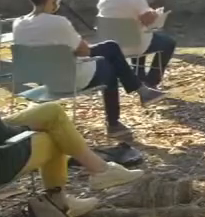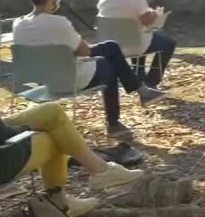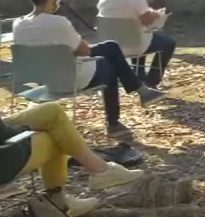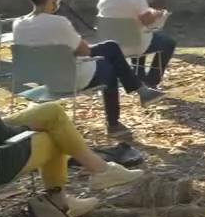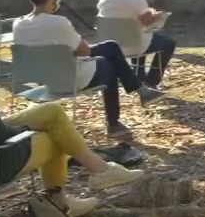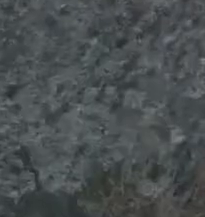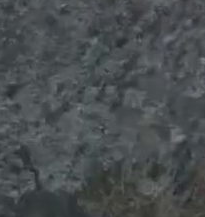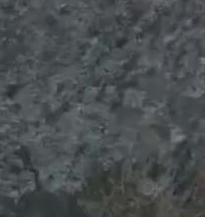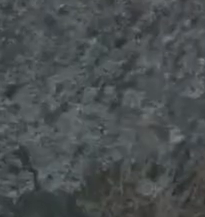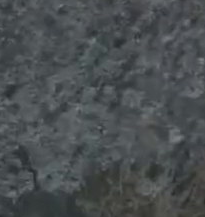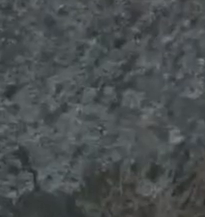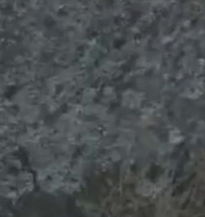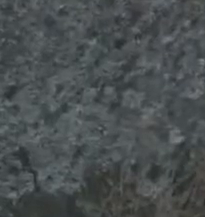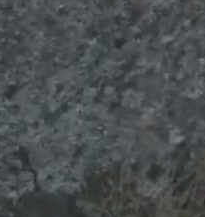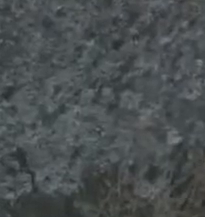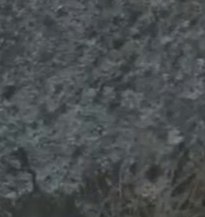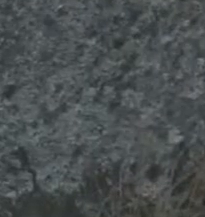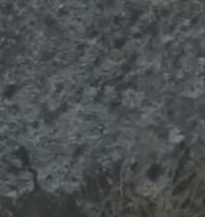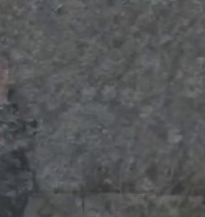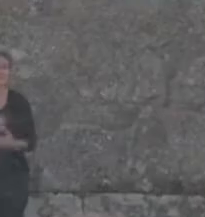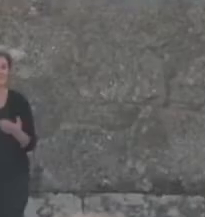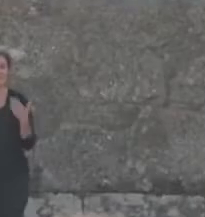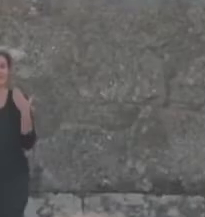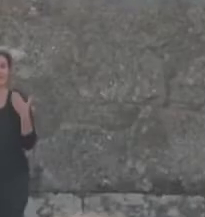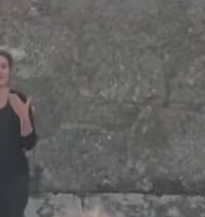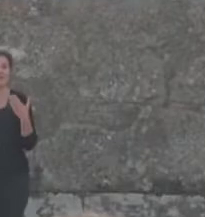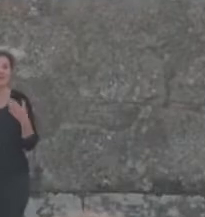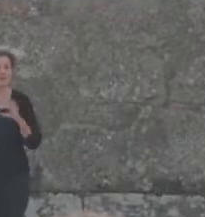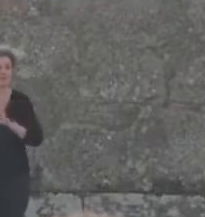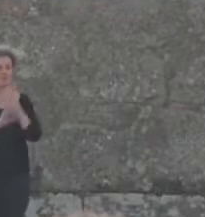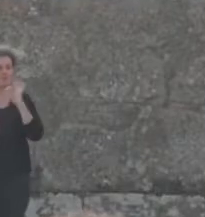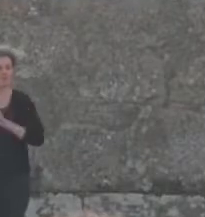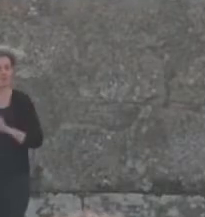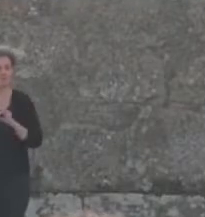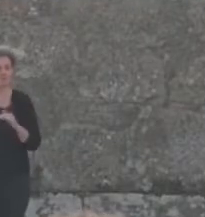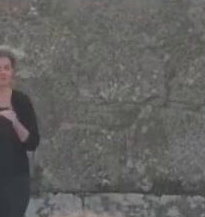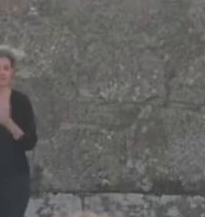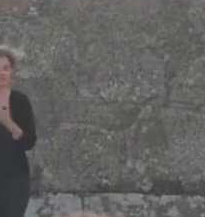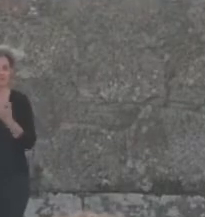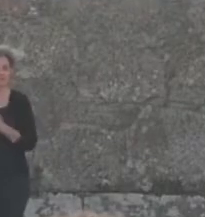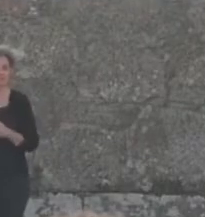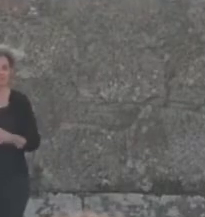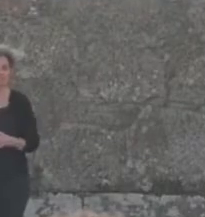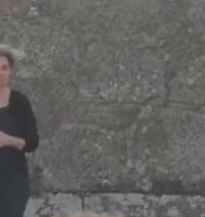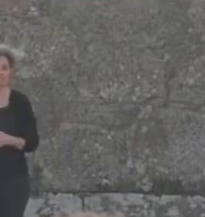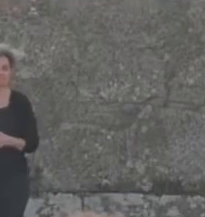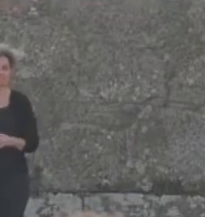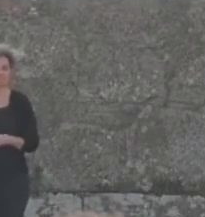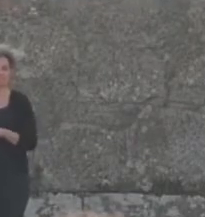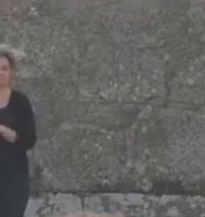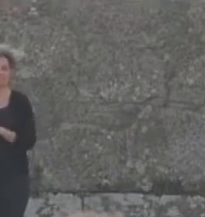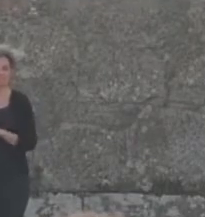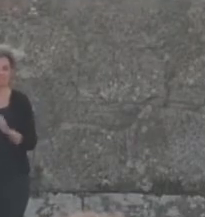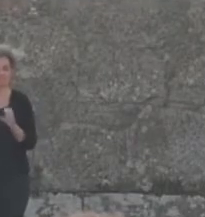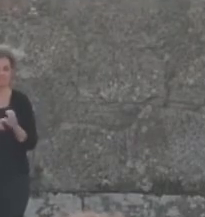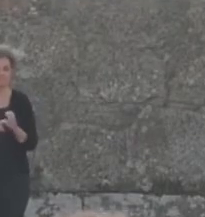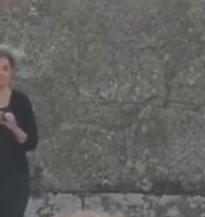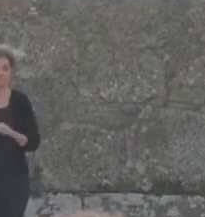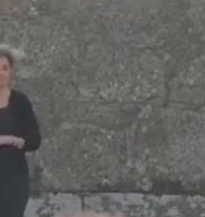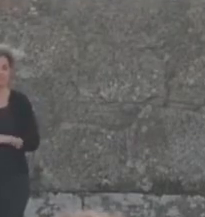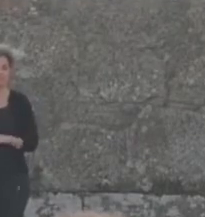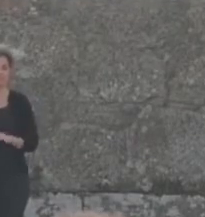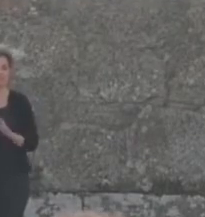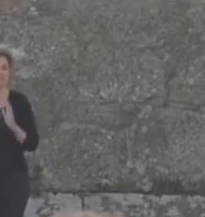Bueno, en primeiro lugar, pois agradecer aos organizadores das xornadas que contarán coa miña pequena aportación no